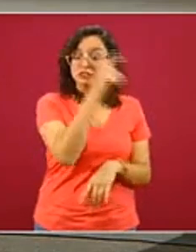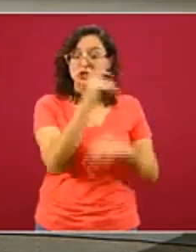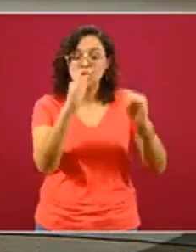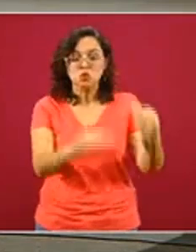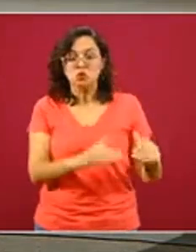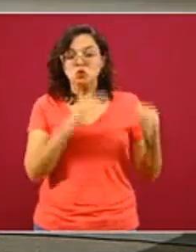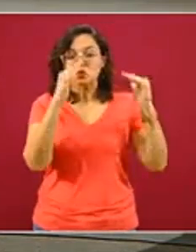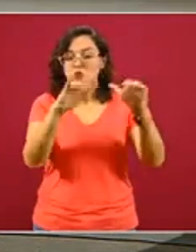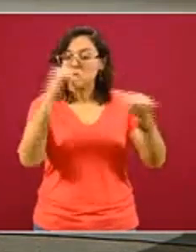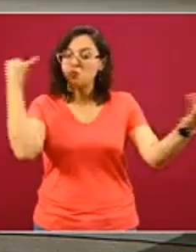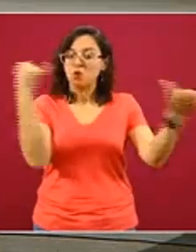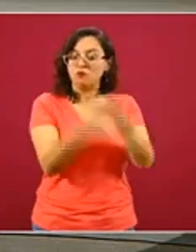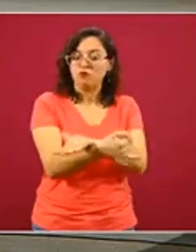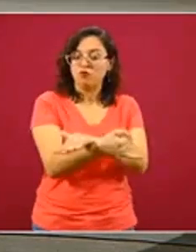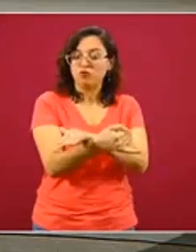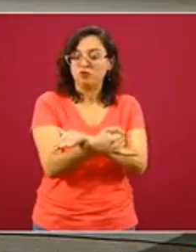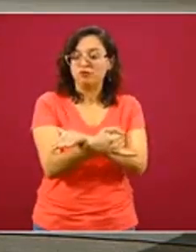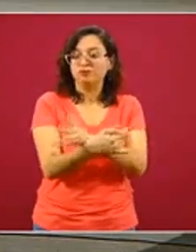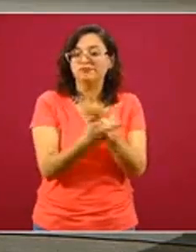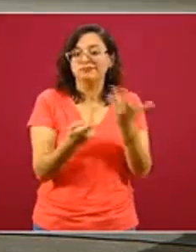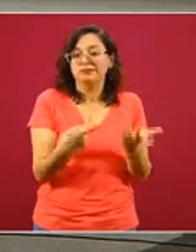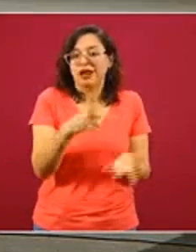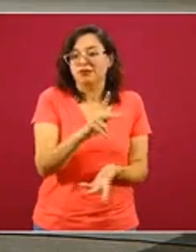análisis científicos y que sea práctico.